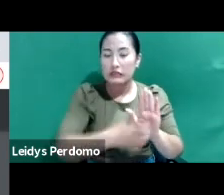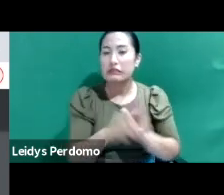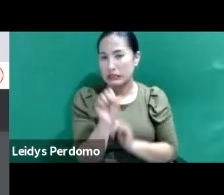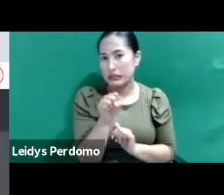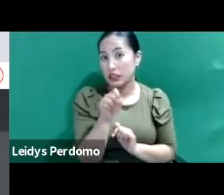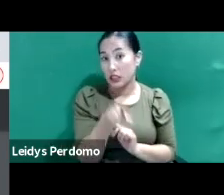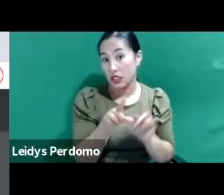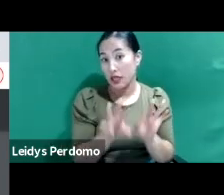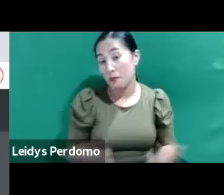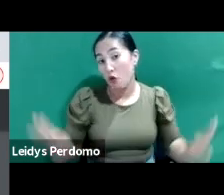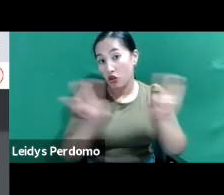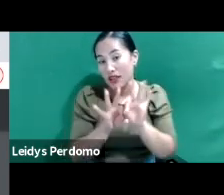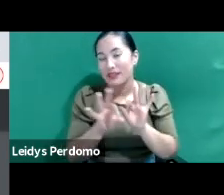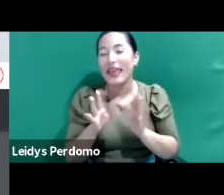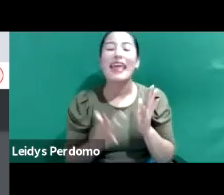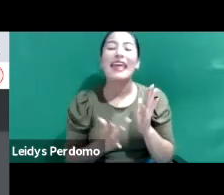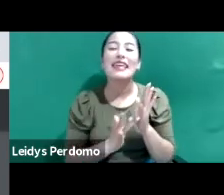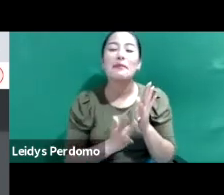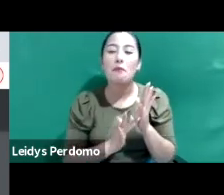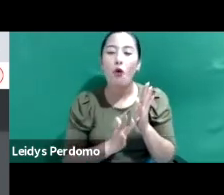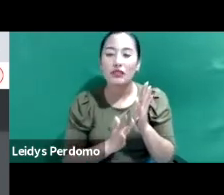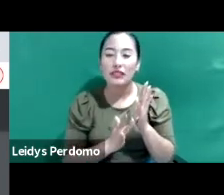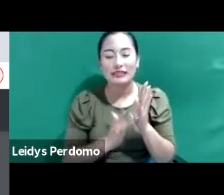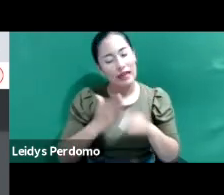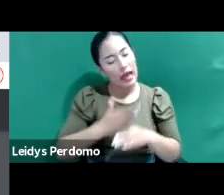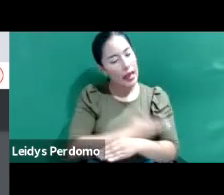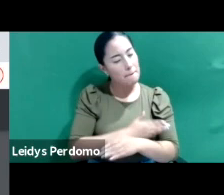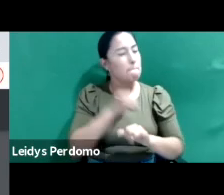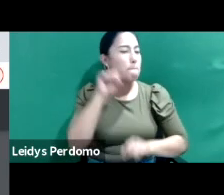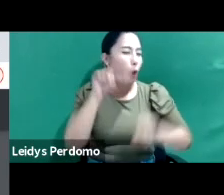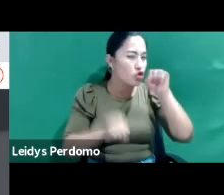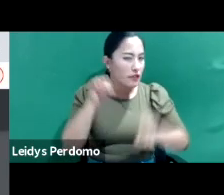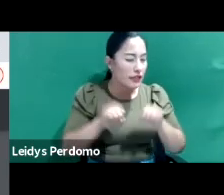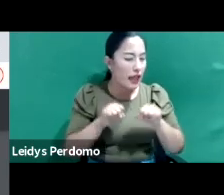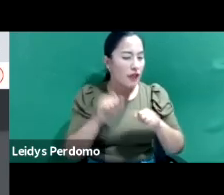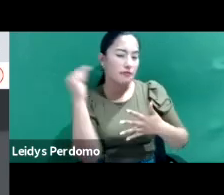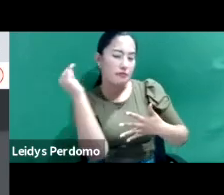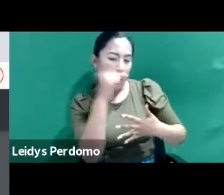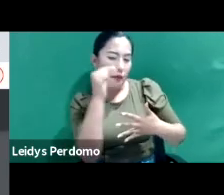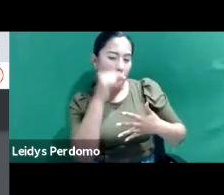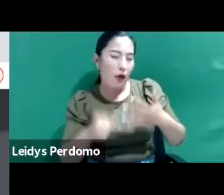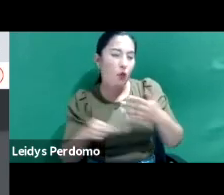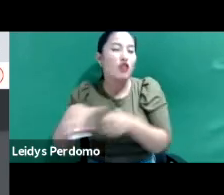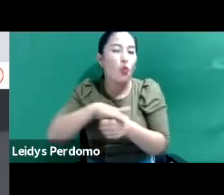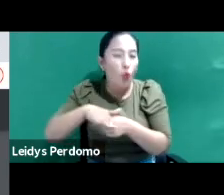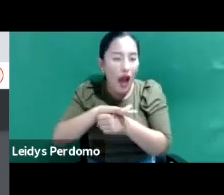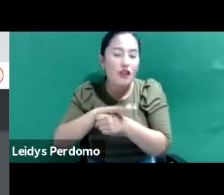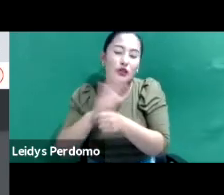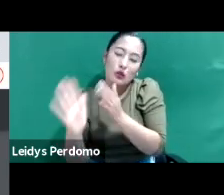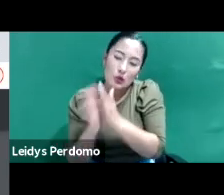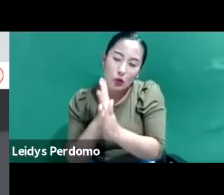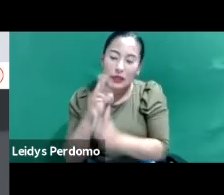verificar, obviamente, dentro de esas hipótesis preliminares que nosotros nos planteamos cuando un caso nos llega, ¿cierto? Este niño puede